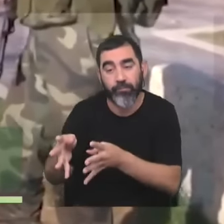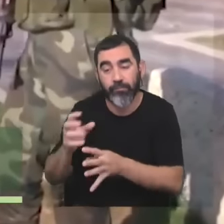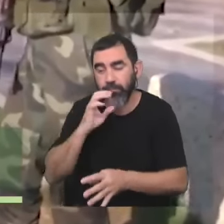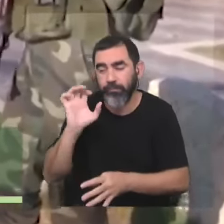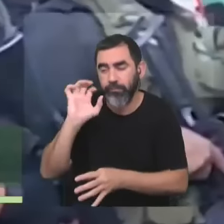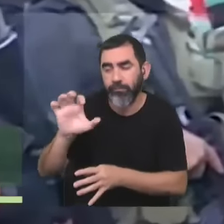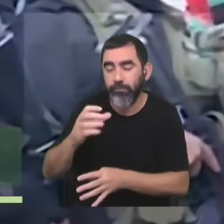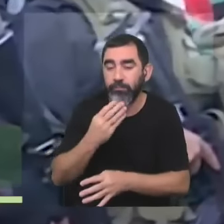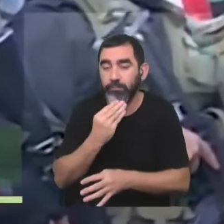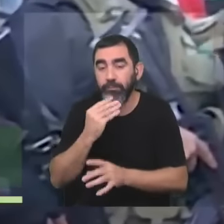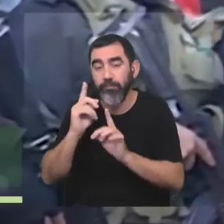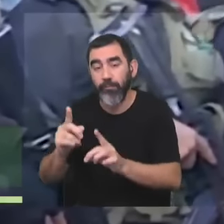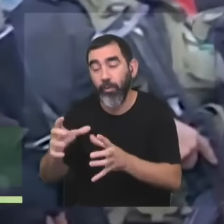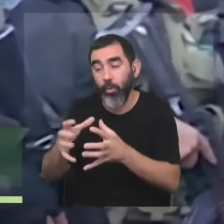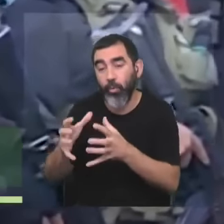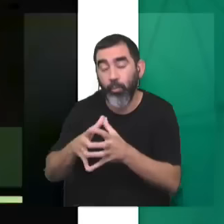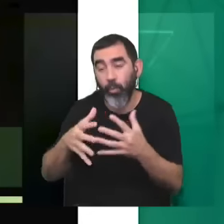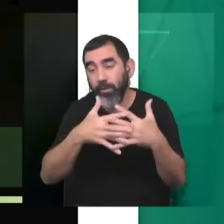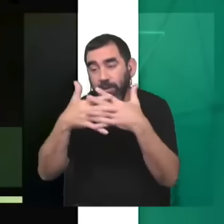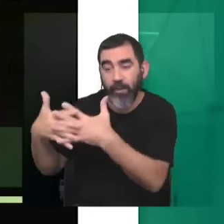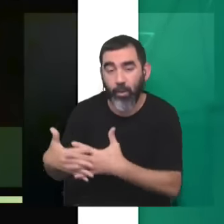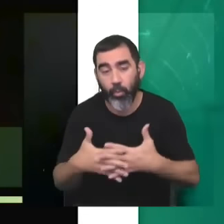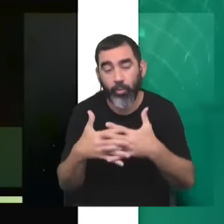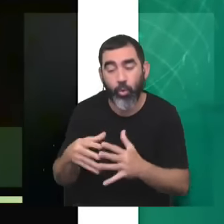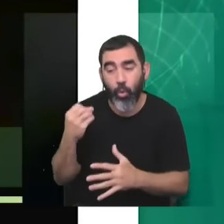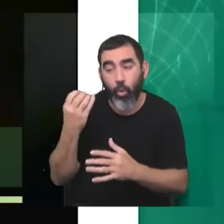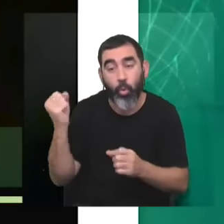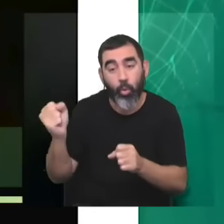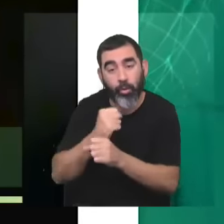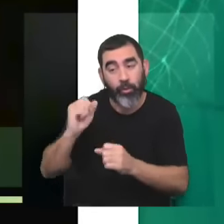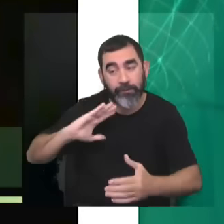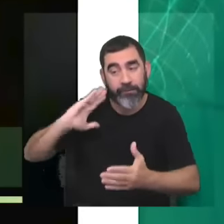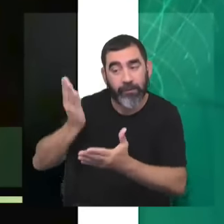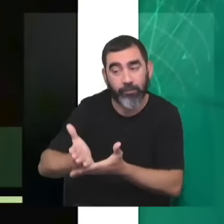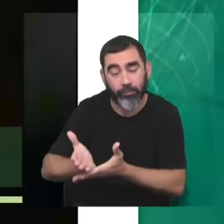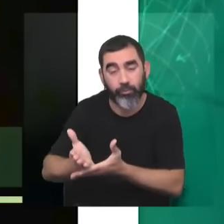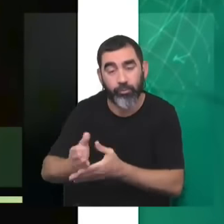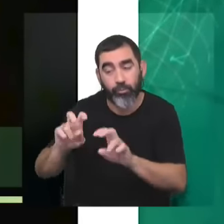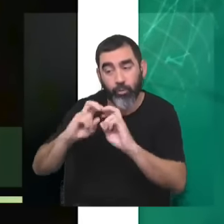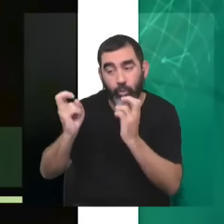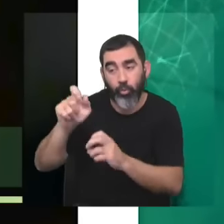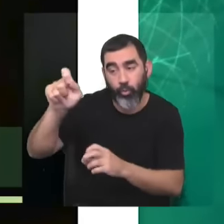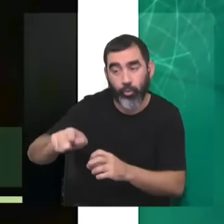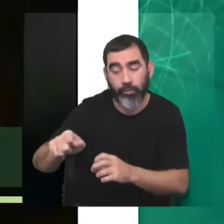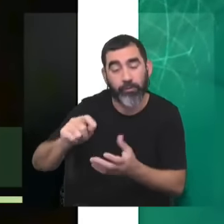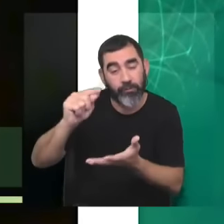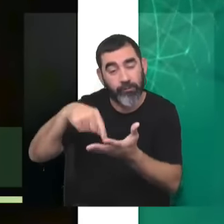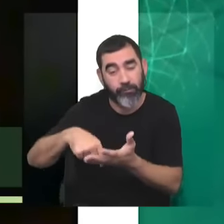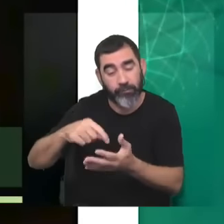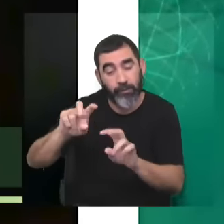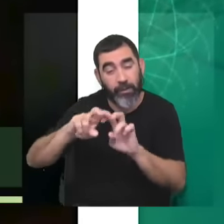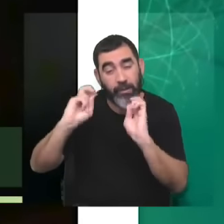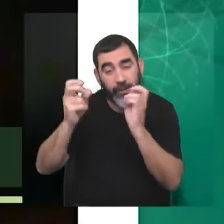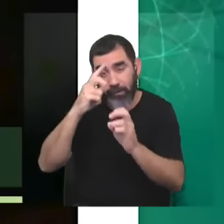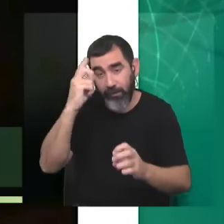críticas tanto de Israel como de un sector de Estados Unidos cuyo congreso aprobó sanciones contra miembros de la corte los firmantes recuerdan que el tribunal